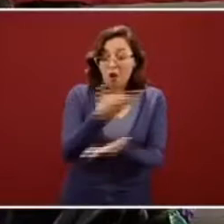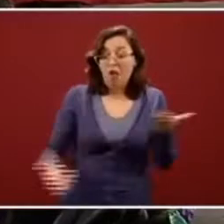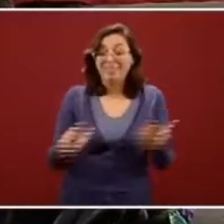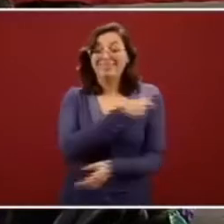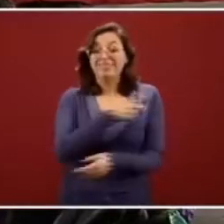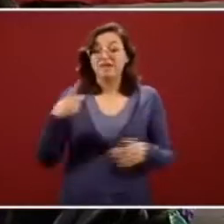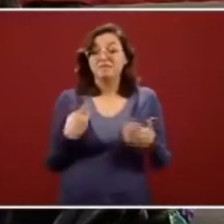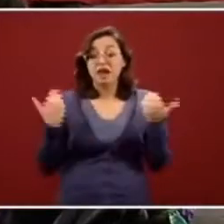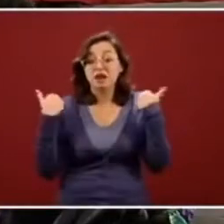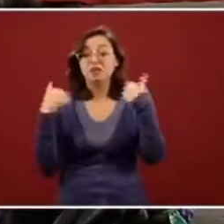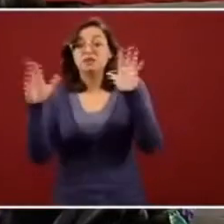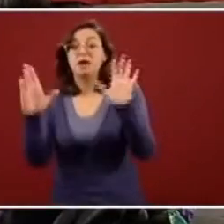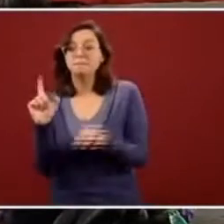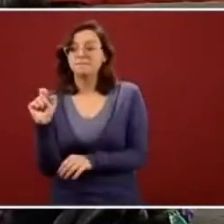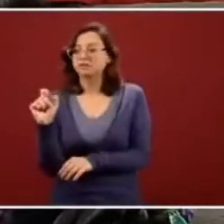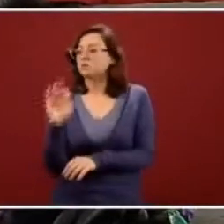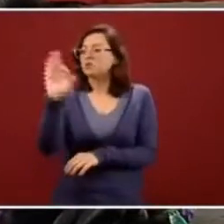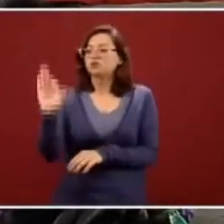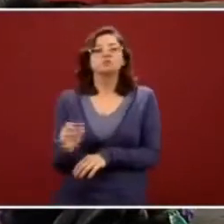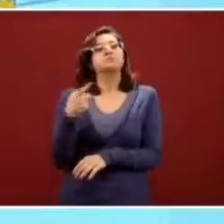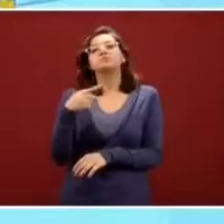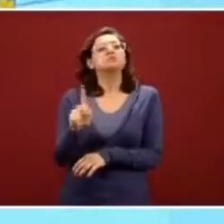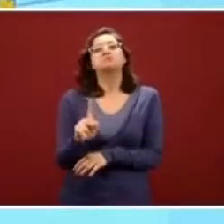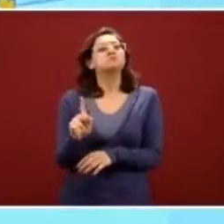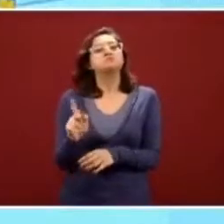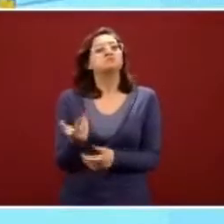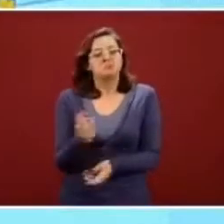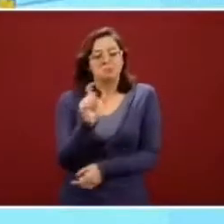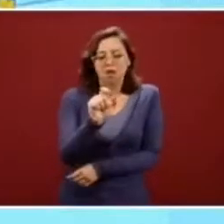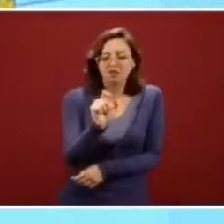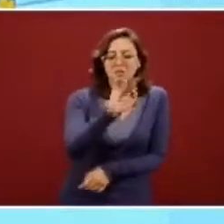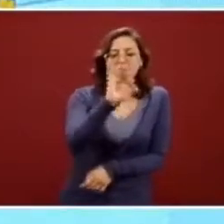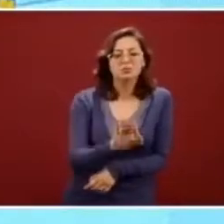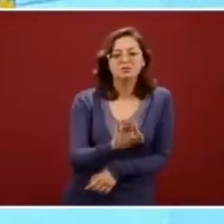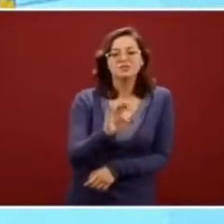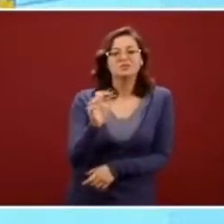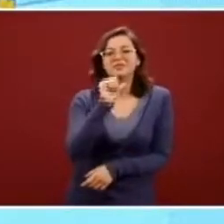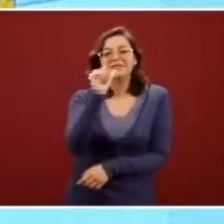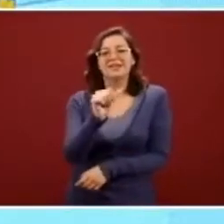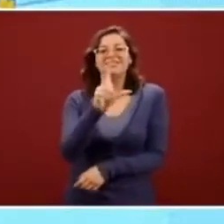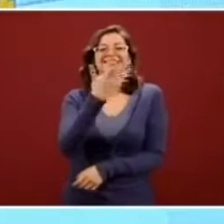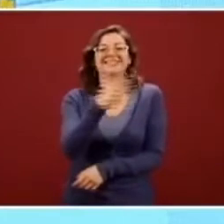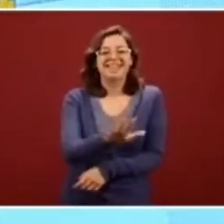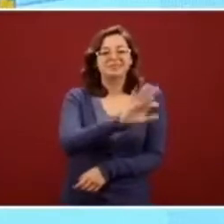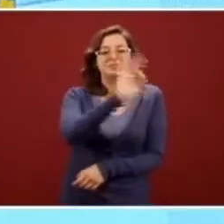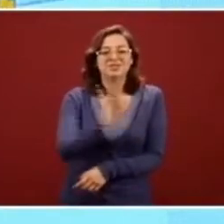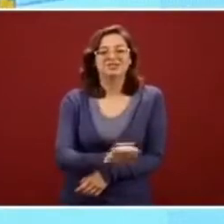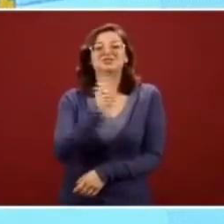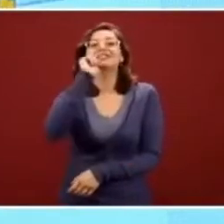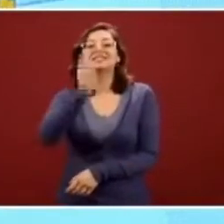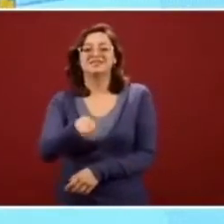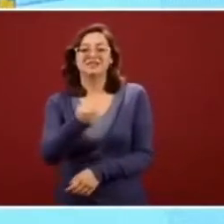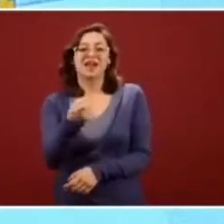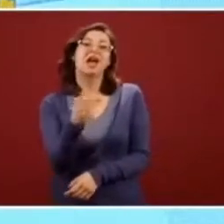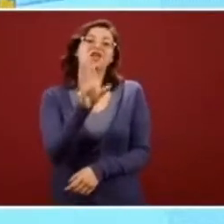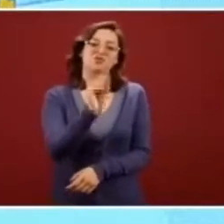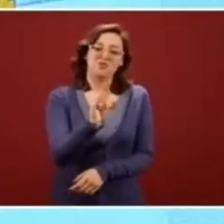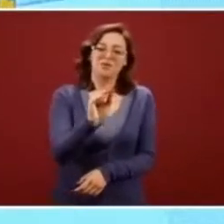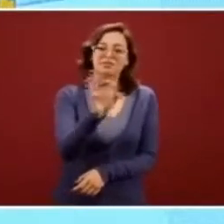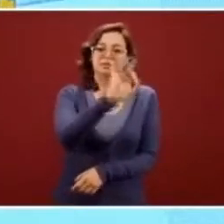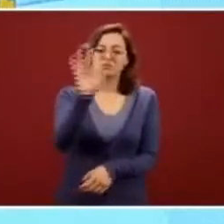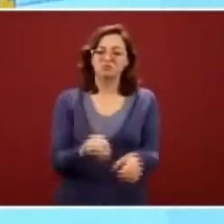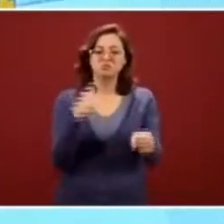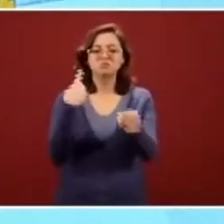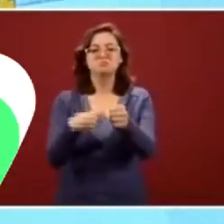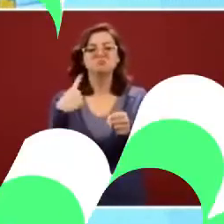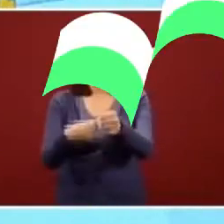momento pues es bueno, porque esto significa que la mayoría de los casos, la gran mayoría, el 90%, se ha presentado con una